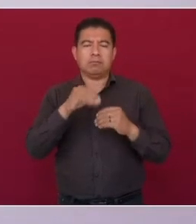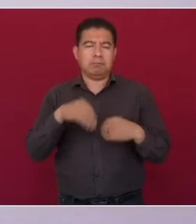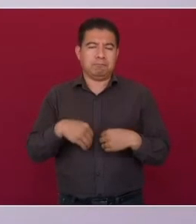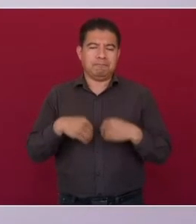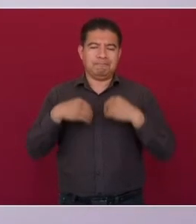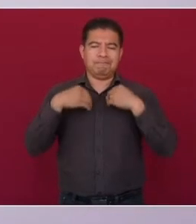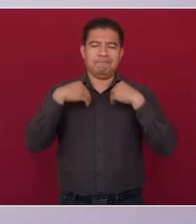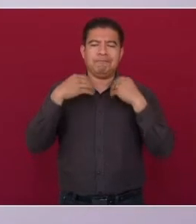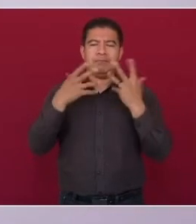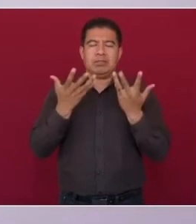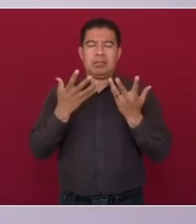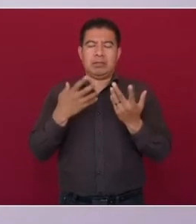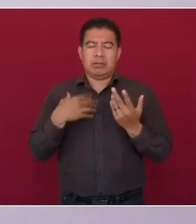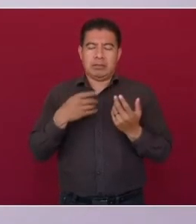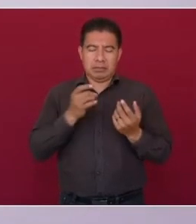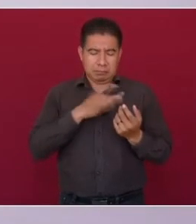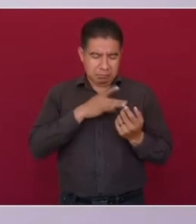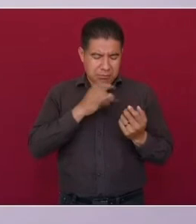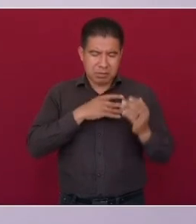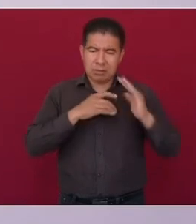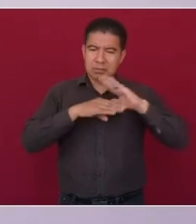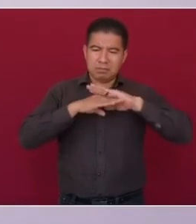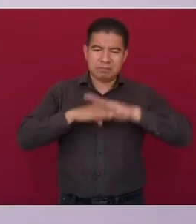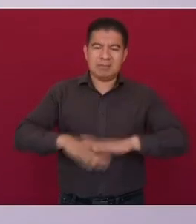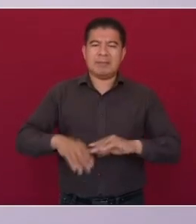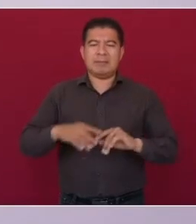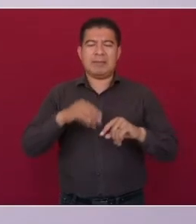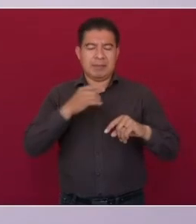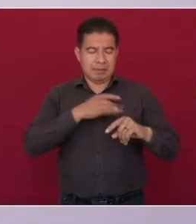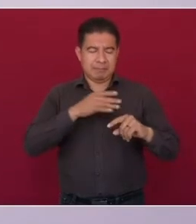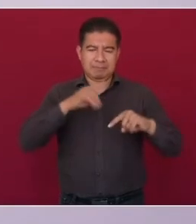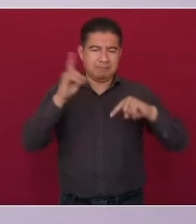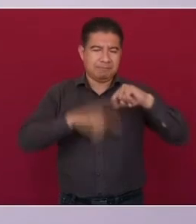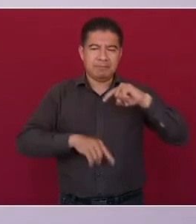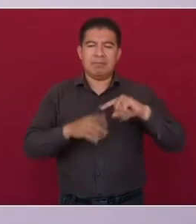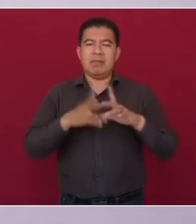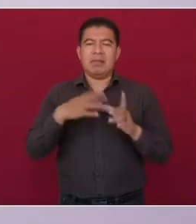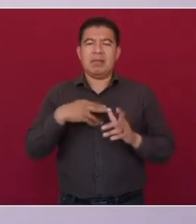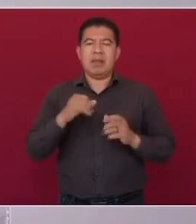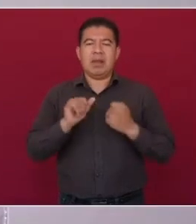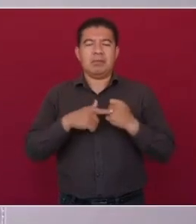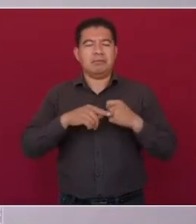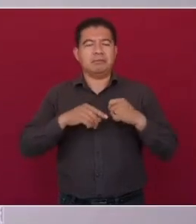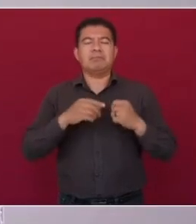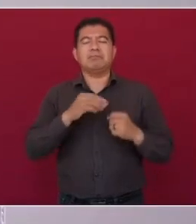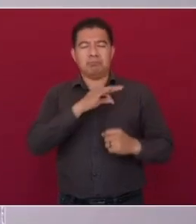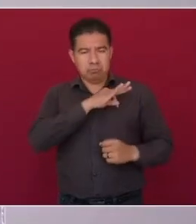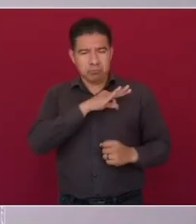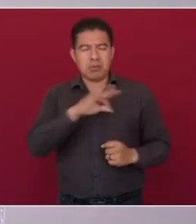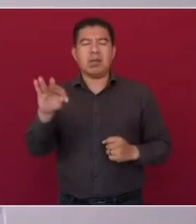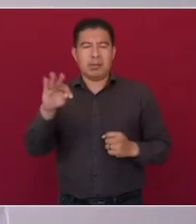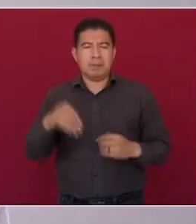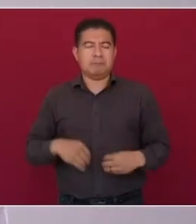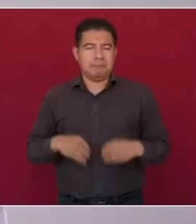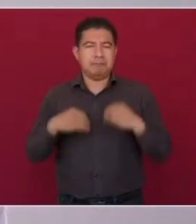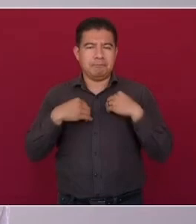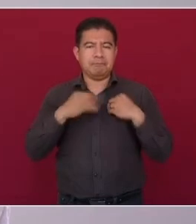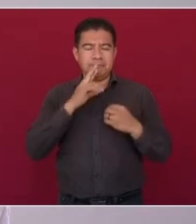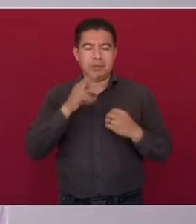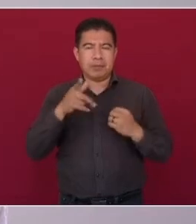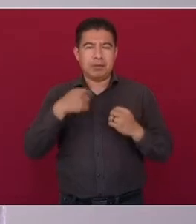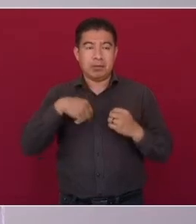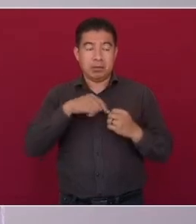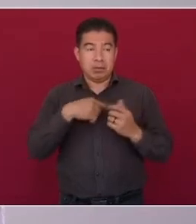sin miedos y sin temores. Combatir la pobreza no es un